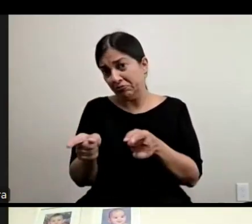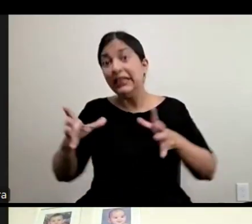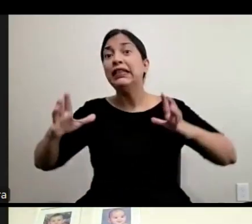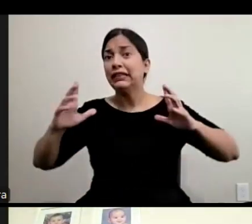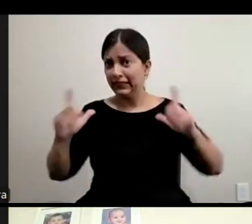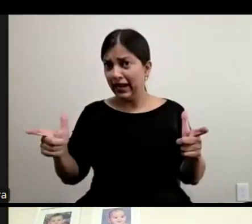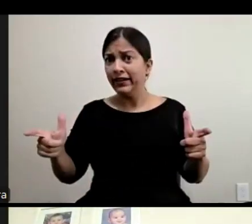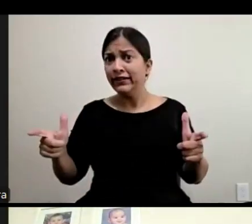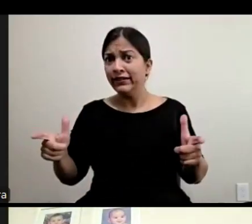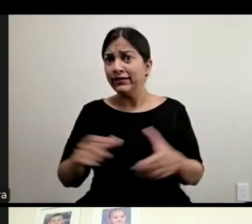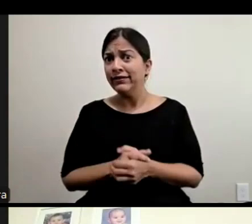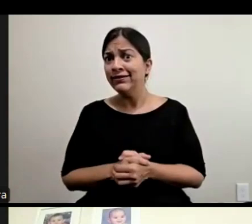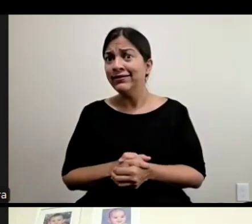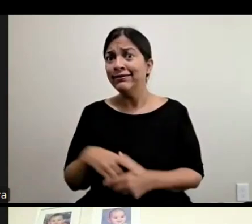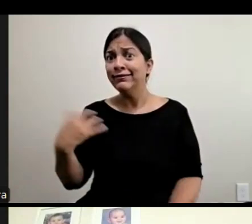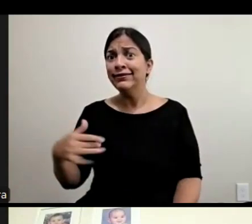Pero,